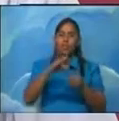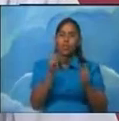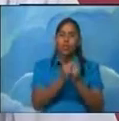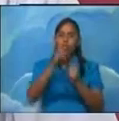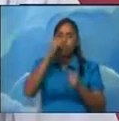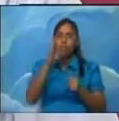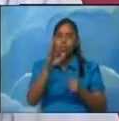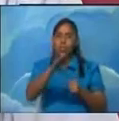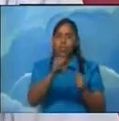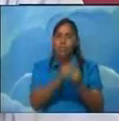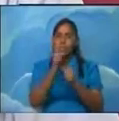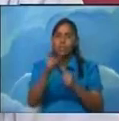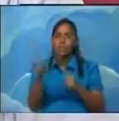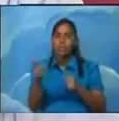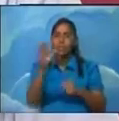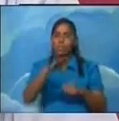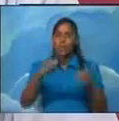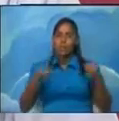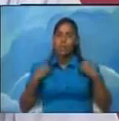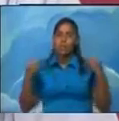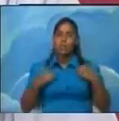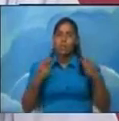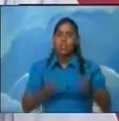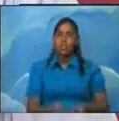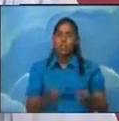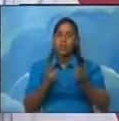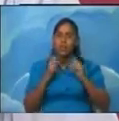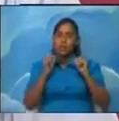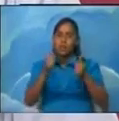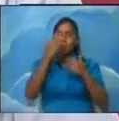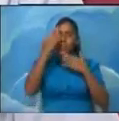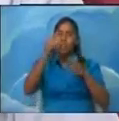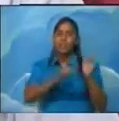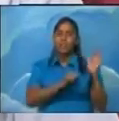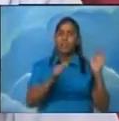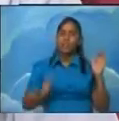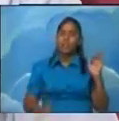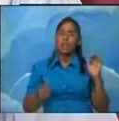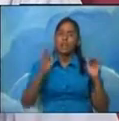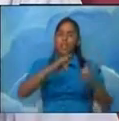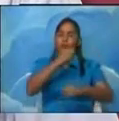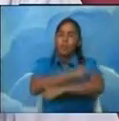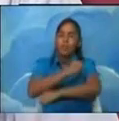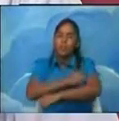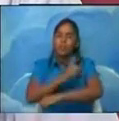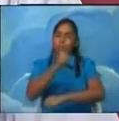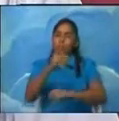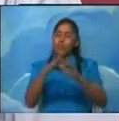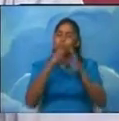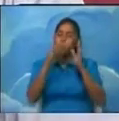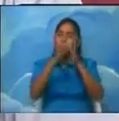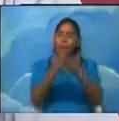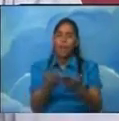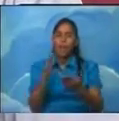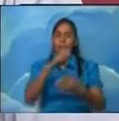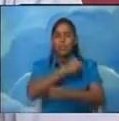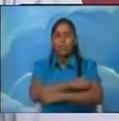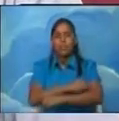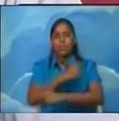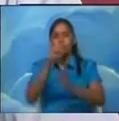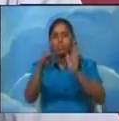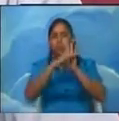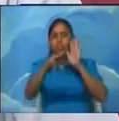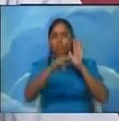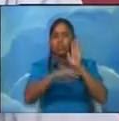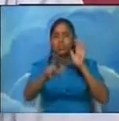está contigo? ¿Estás viviendo una vida bien delante del Señor? ¿Estás obedeciendo su palabra, sus estatutos? Así como